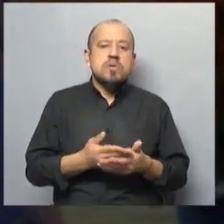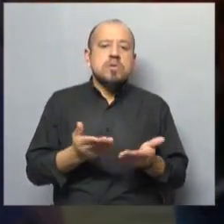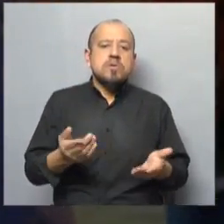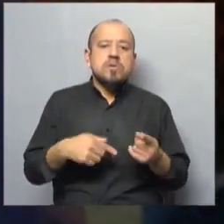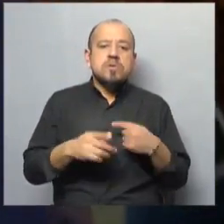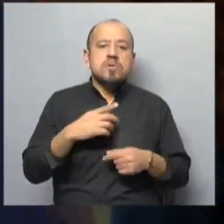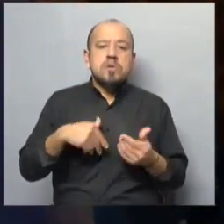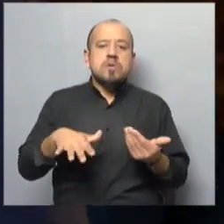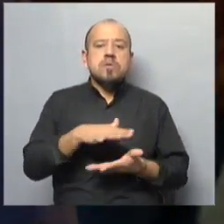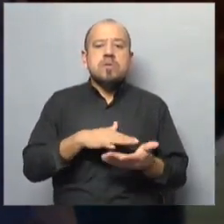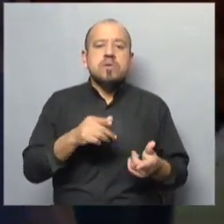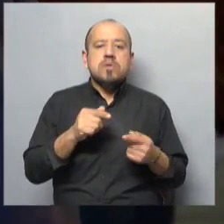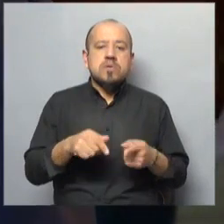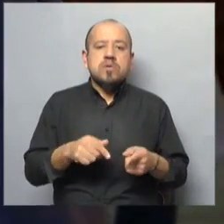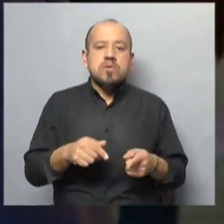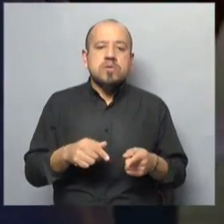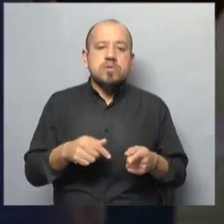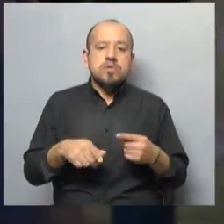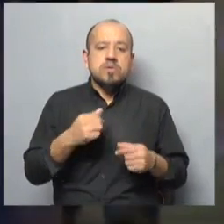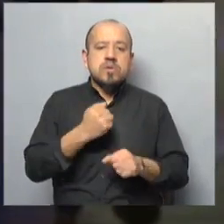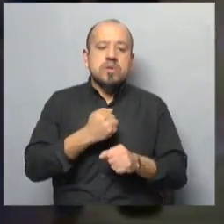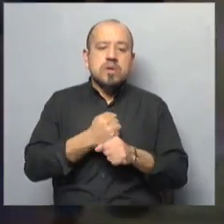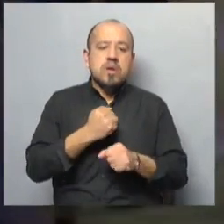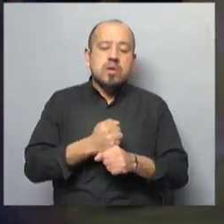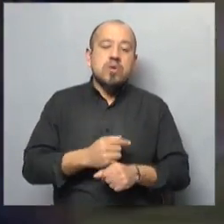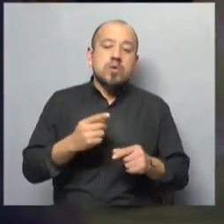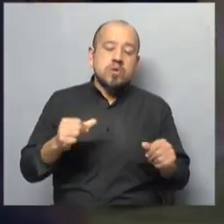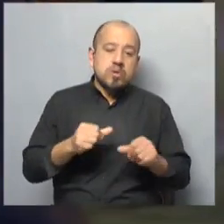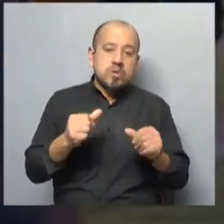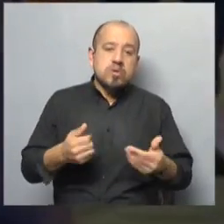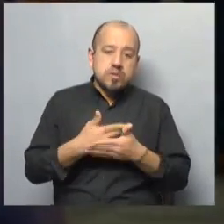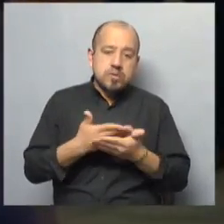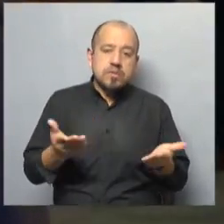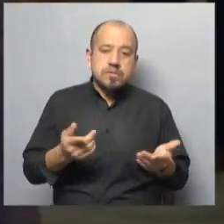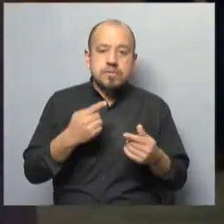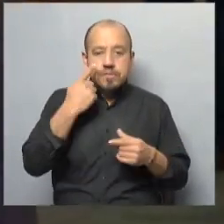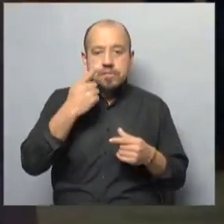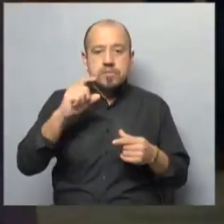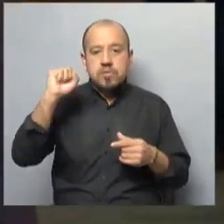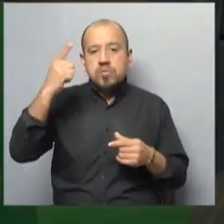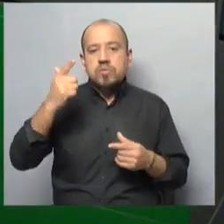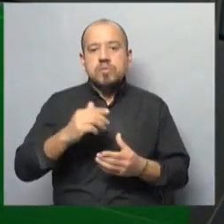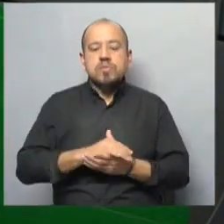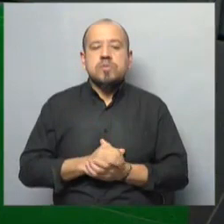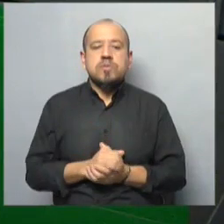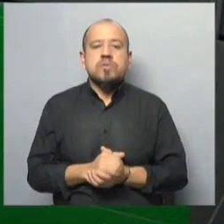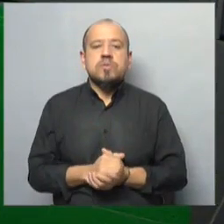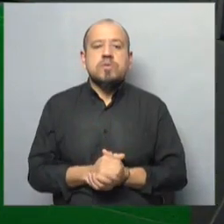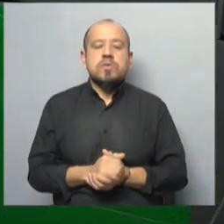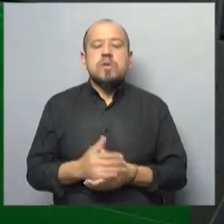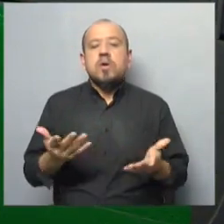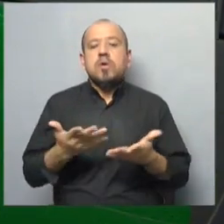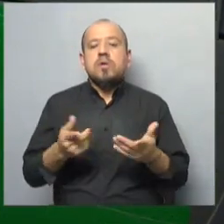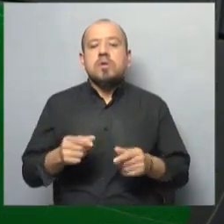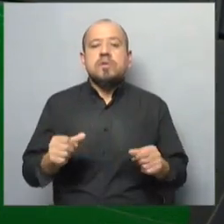identifican al barrio son las que nosotros, a través de este trabajo, las vamos a identificar con luz. Hacemos una pausa